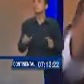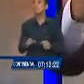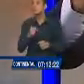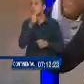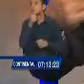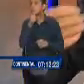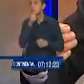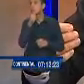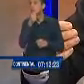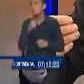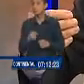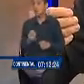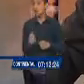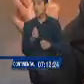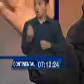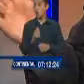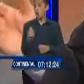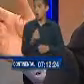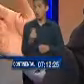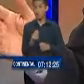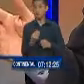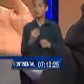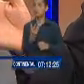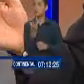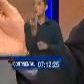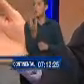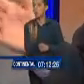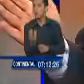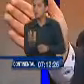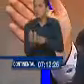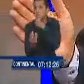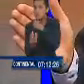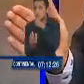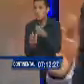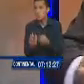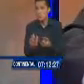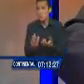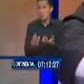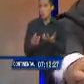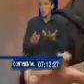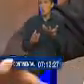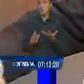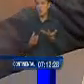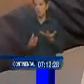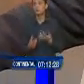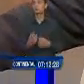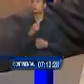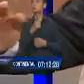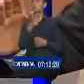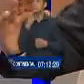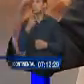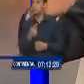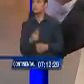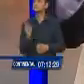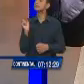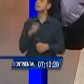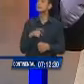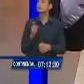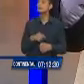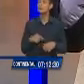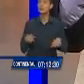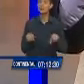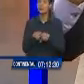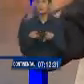vieja y jóvenes en menor cantidad, y tú estás diciendo muy bien, se necesita una base que